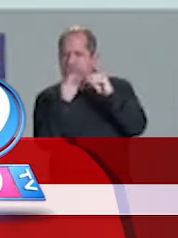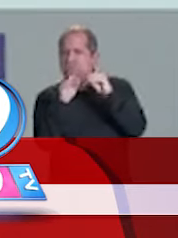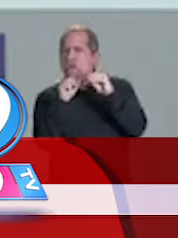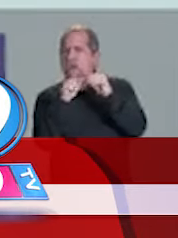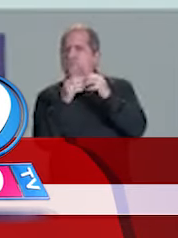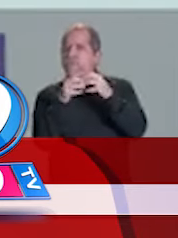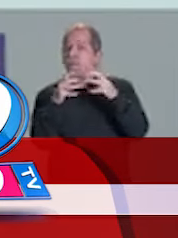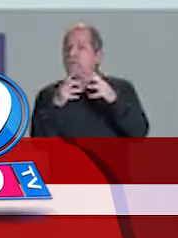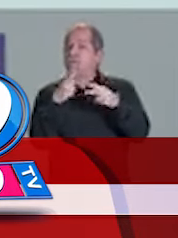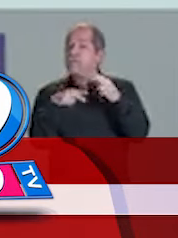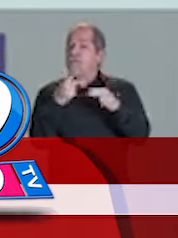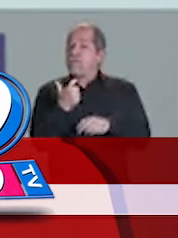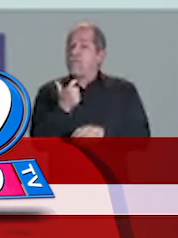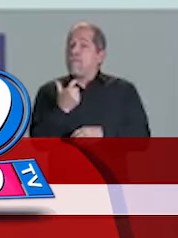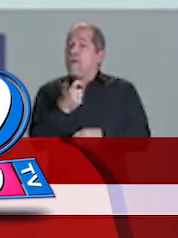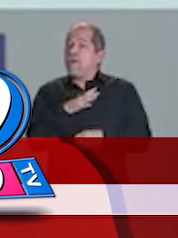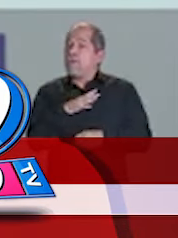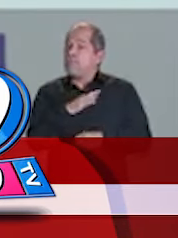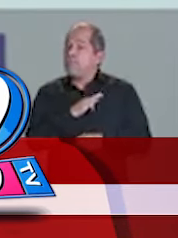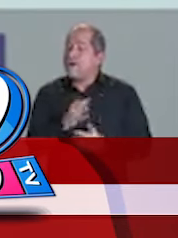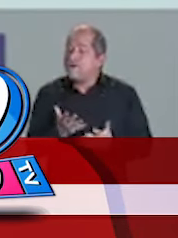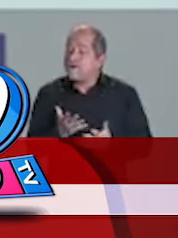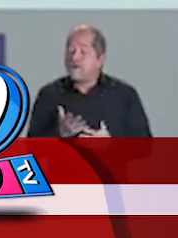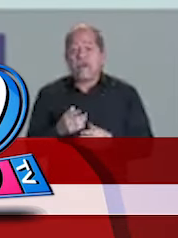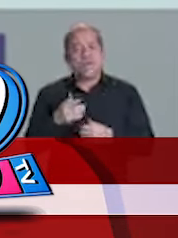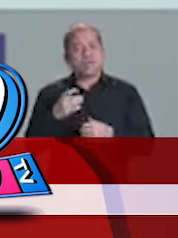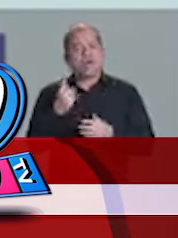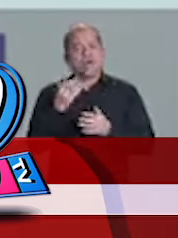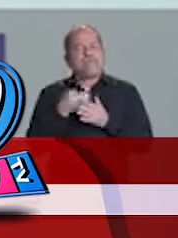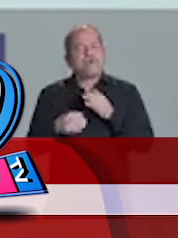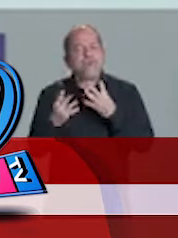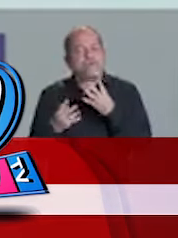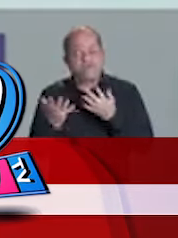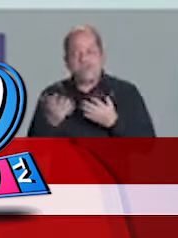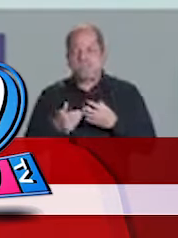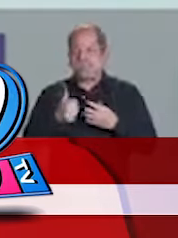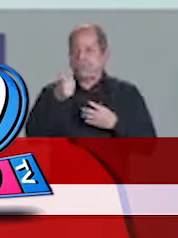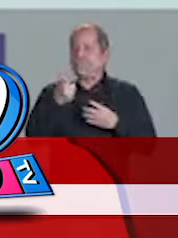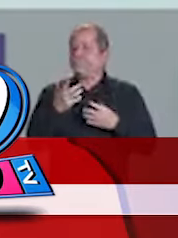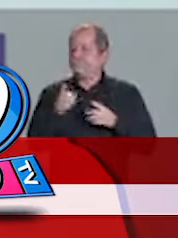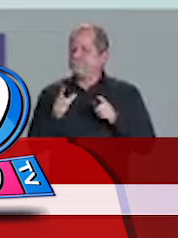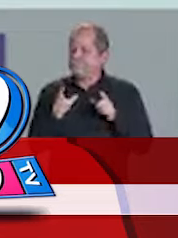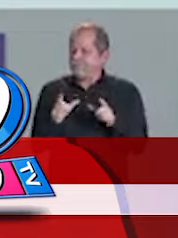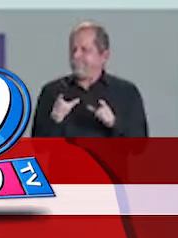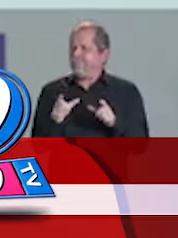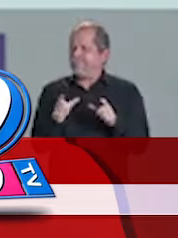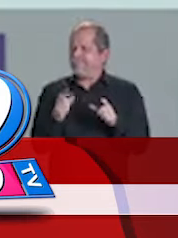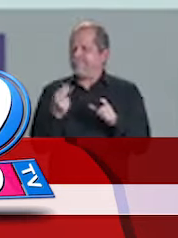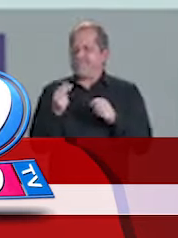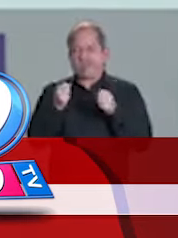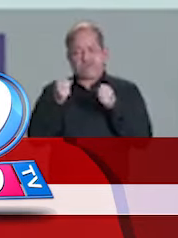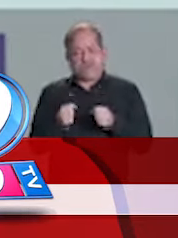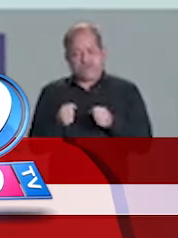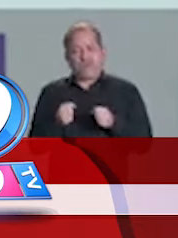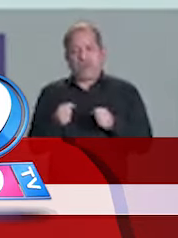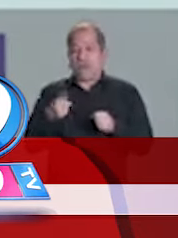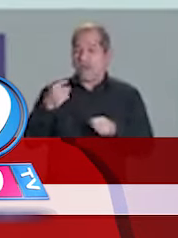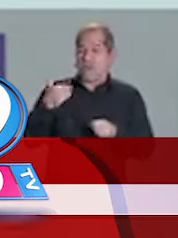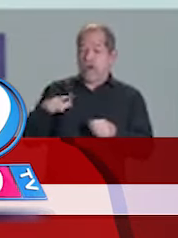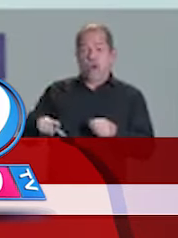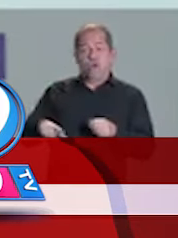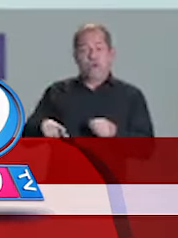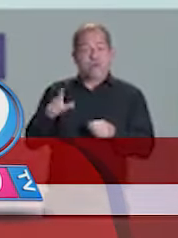pendientes. El primero es seguridad, y ahí somos la única alternativa a la militarización que empezó con Calderón, pero que ha seguido en este